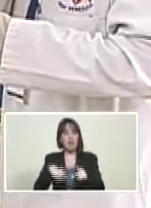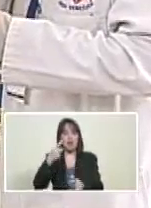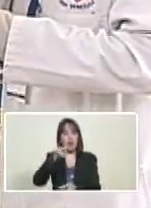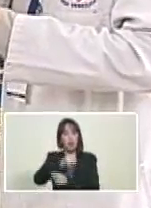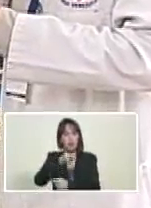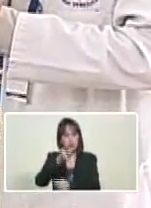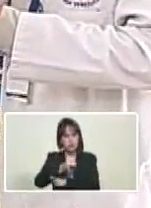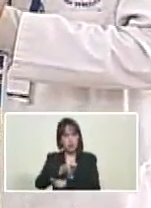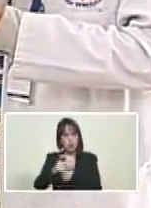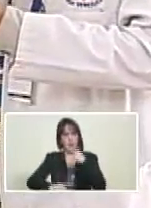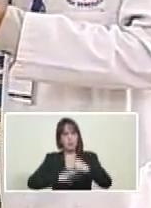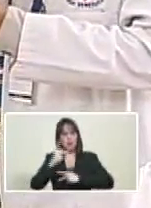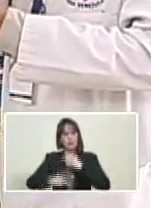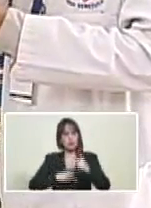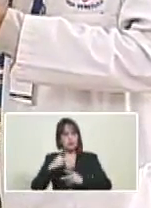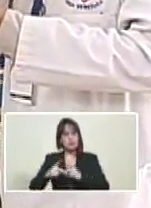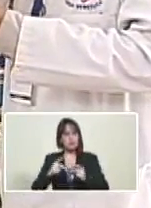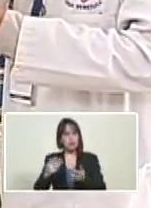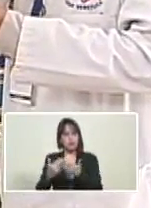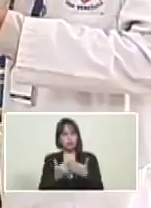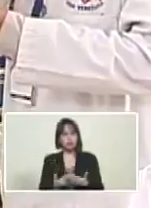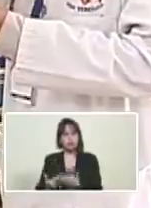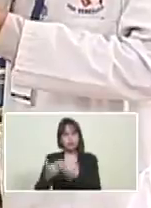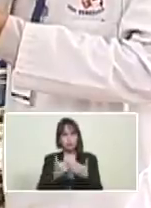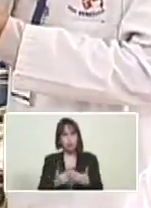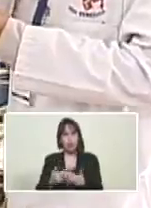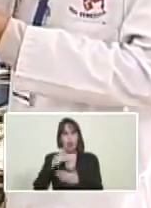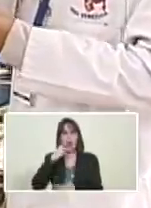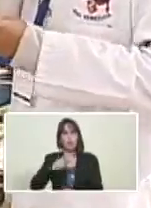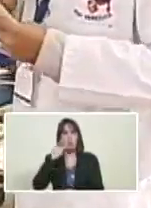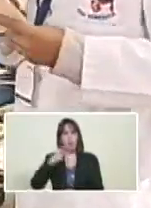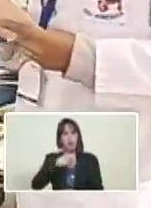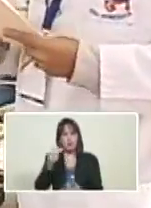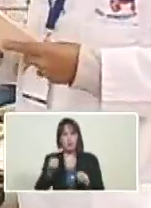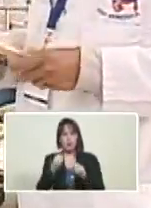proceso académico a través de las políticas del buen vivir.